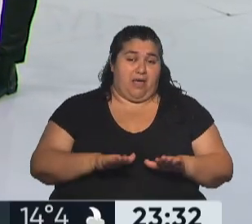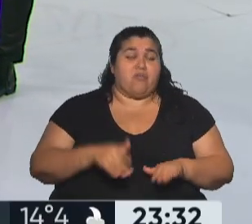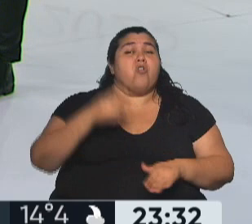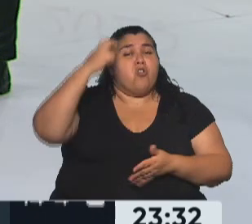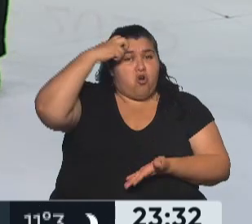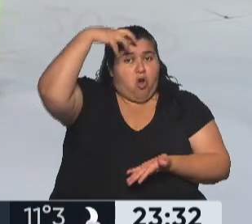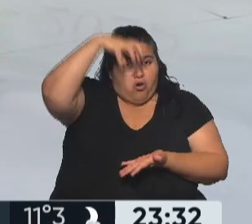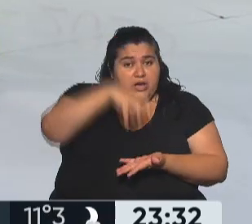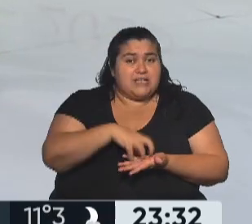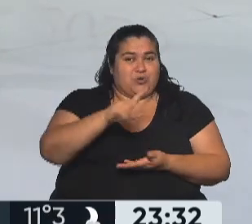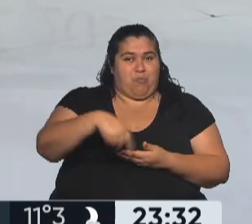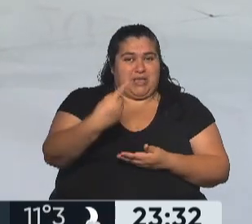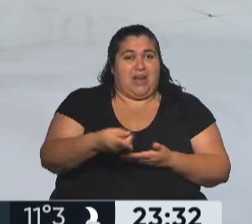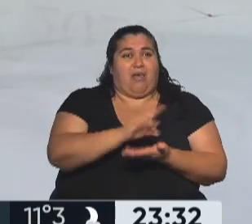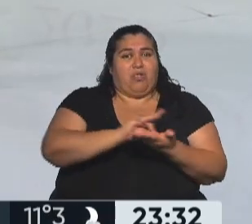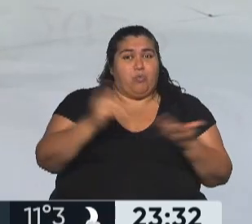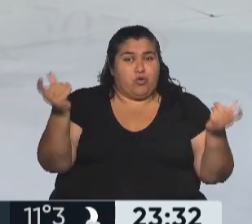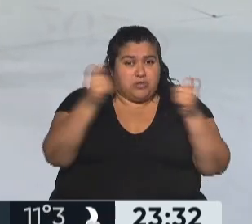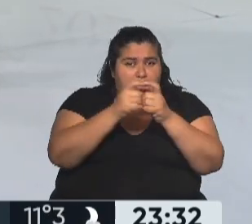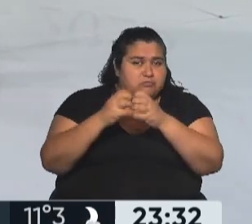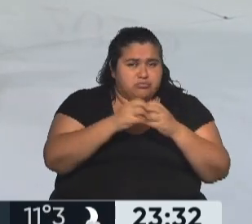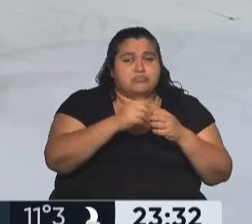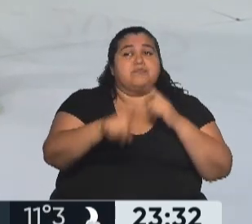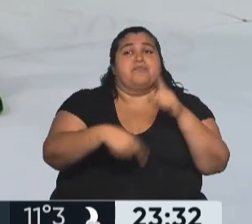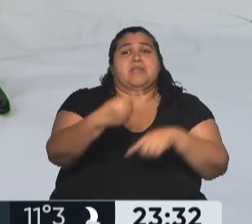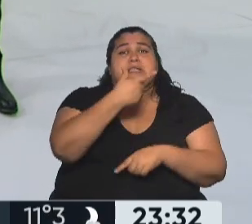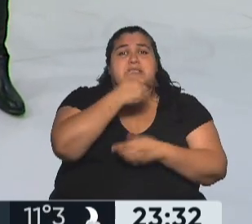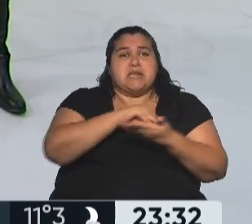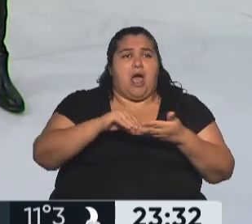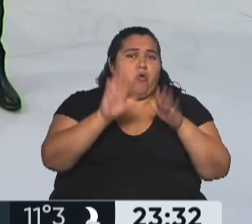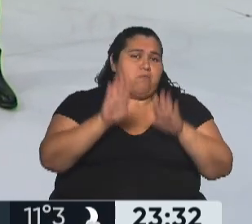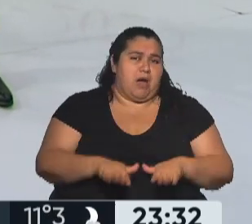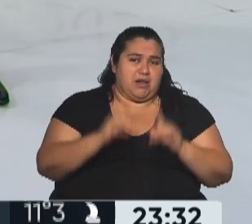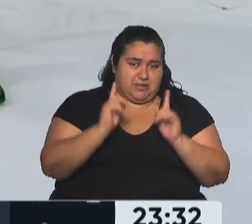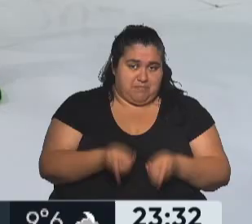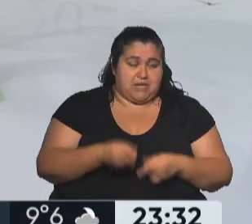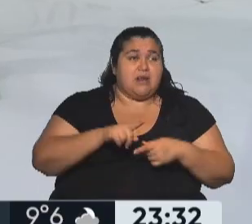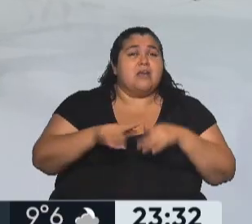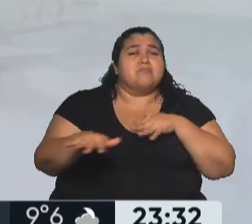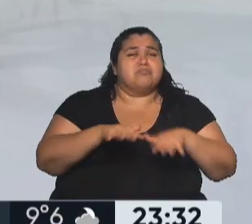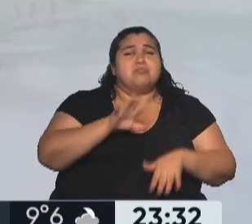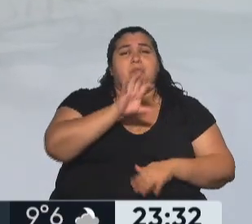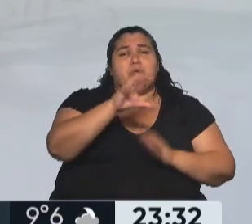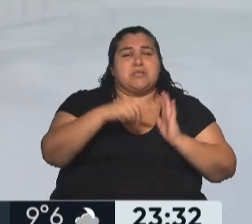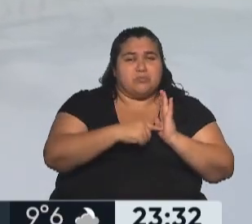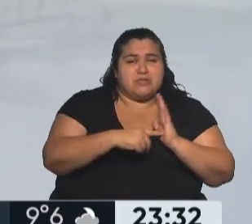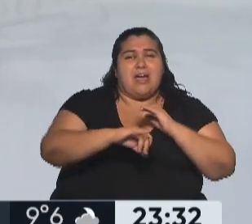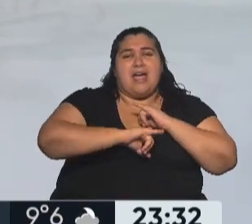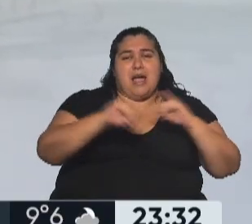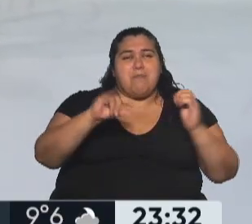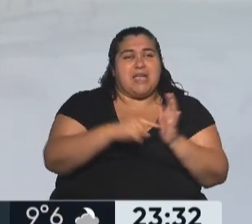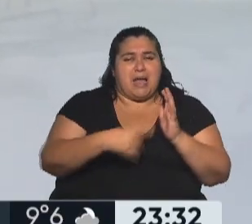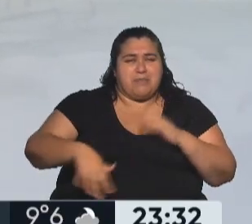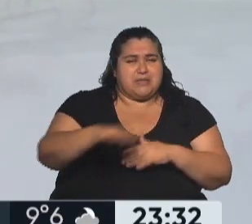actividad importante mañana en diputados, el jueves en el Senado y gran parte de la actividad política en la provincia de Buenos Aires y la campaña en la capital.